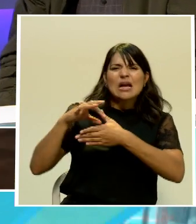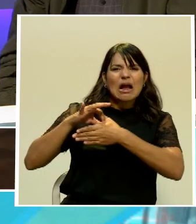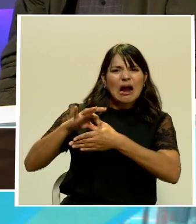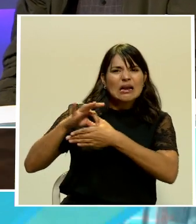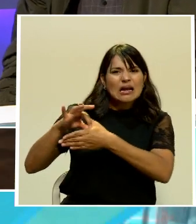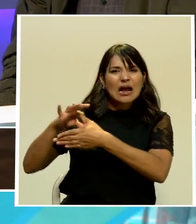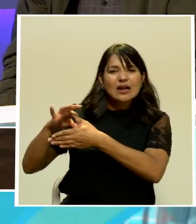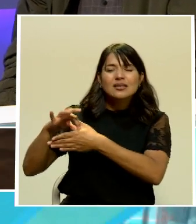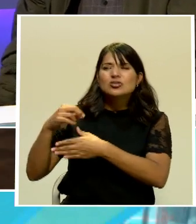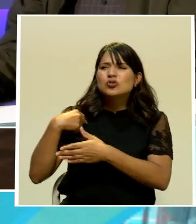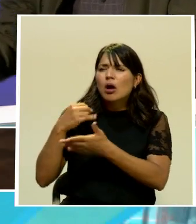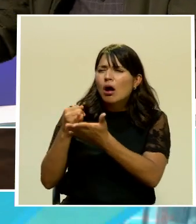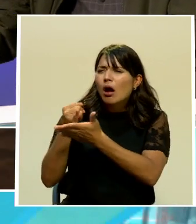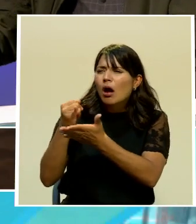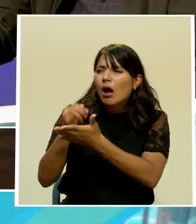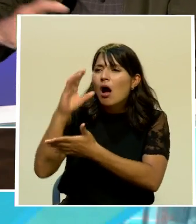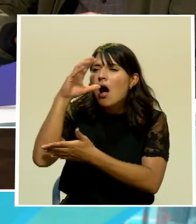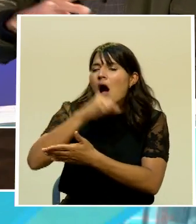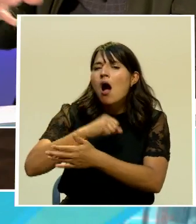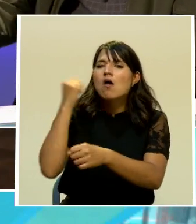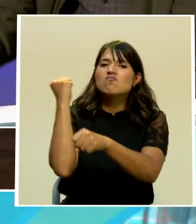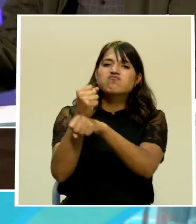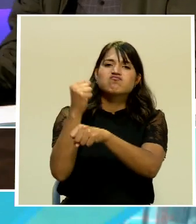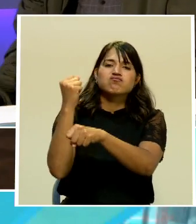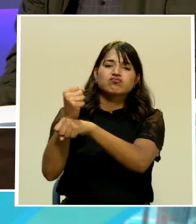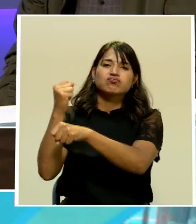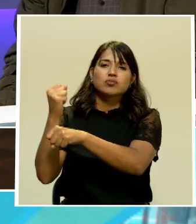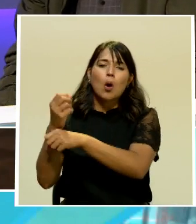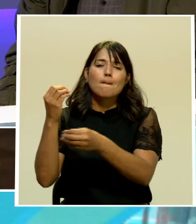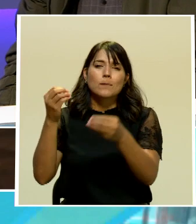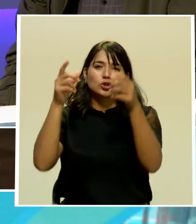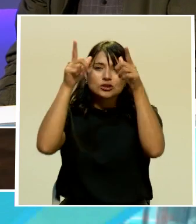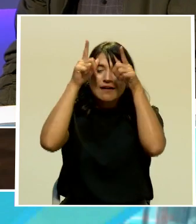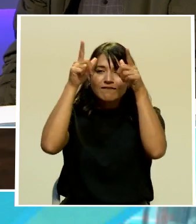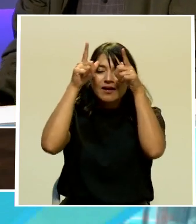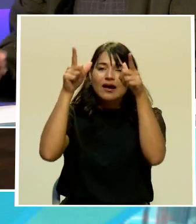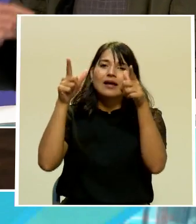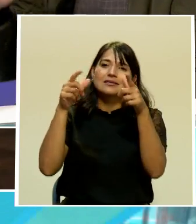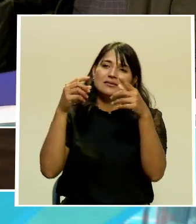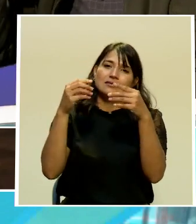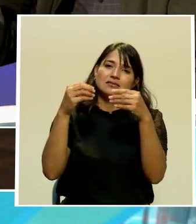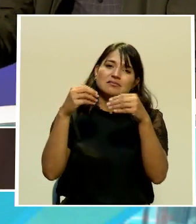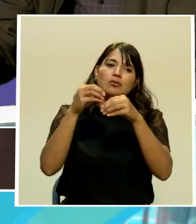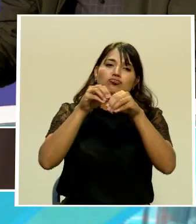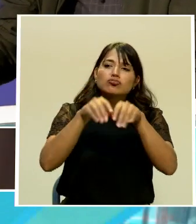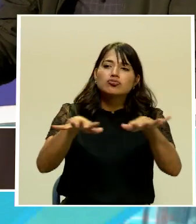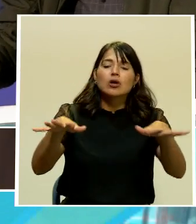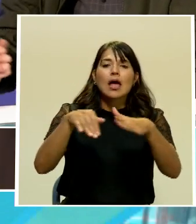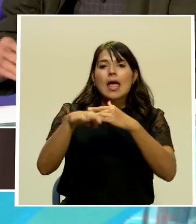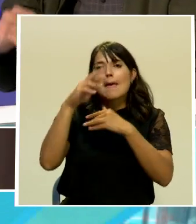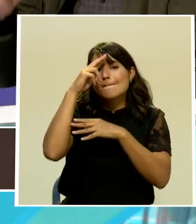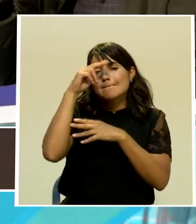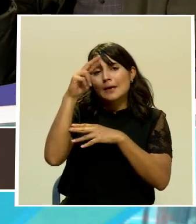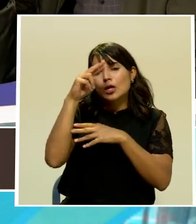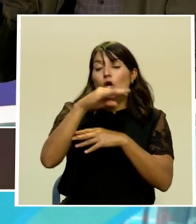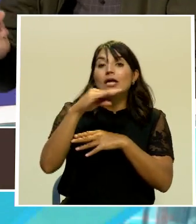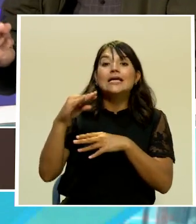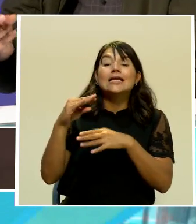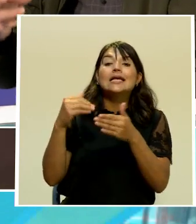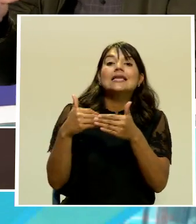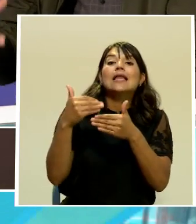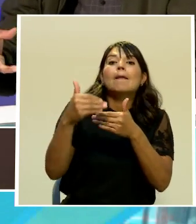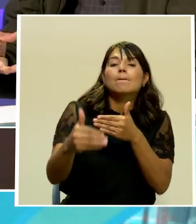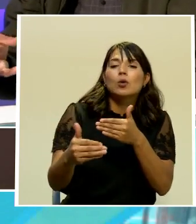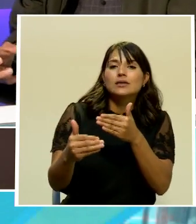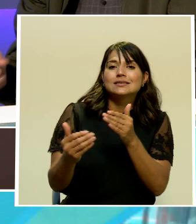donde matan muchas reses, que son los que le distribuyen a gran parte de la Ciudad de México. Y más profundamente me encontré con el